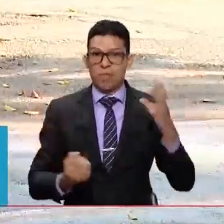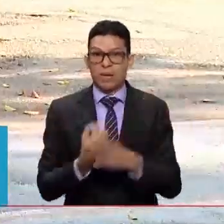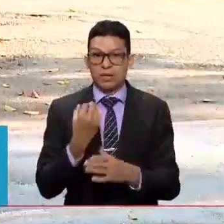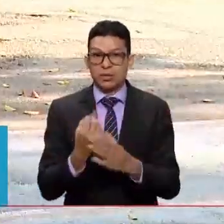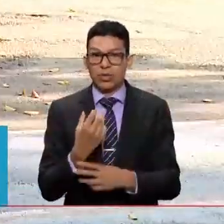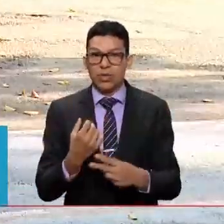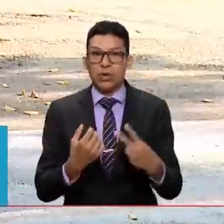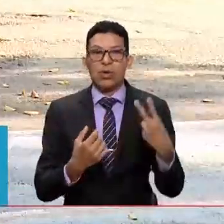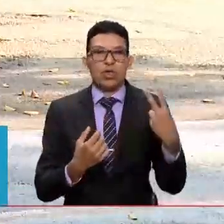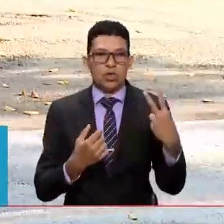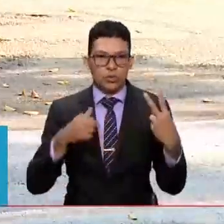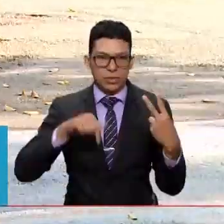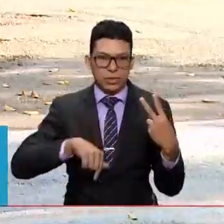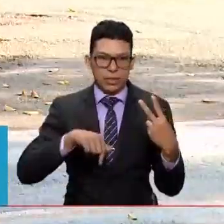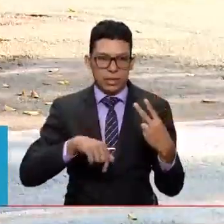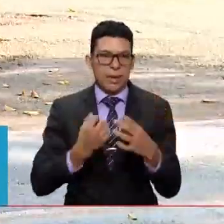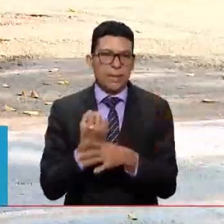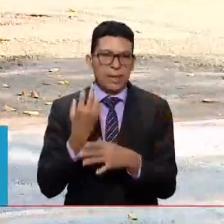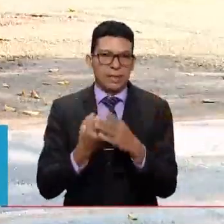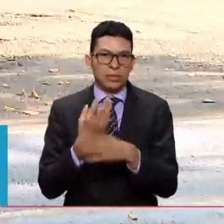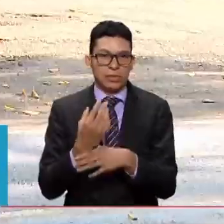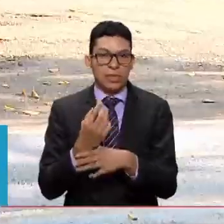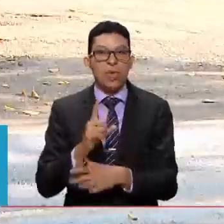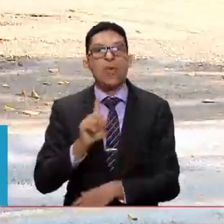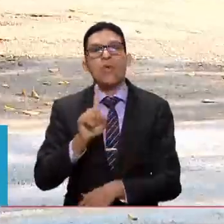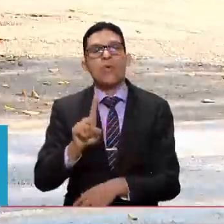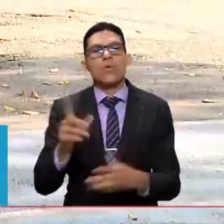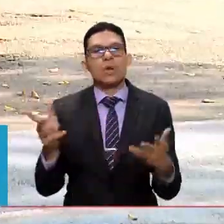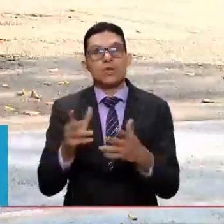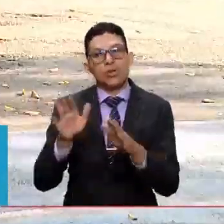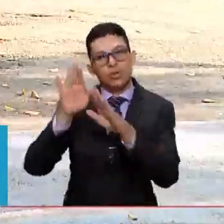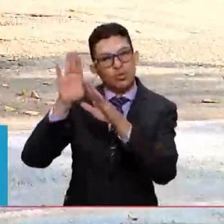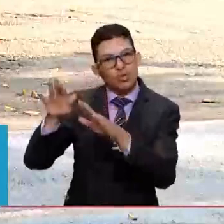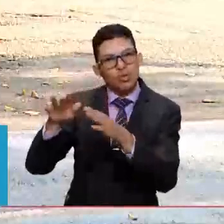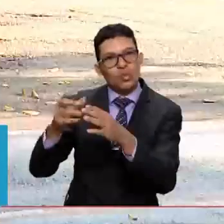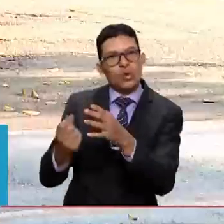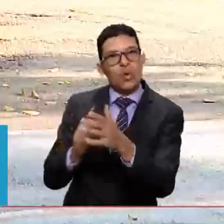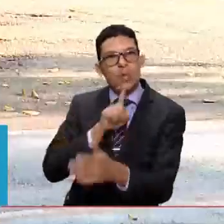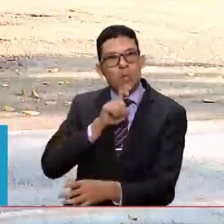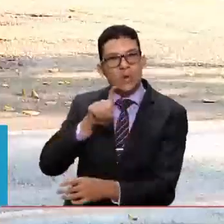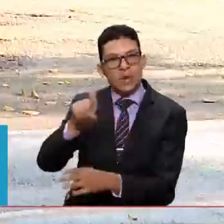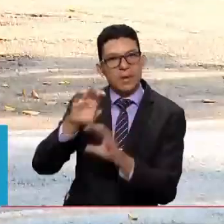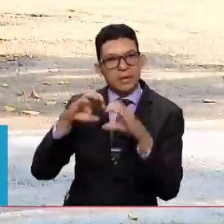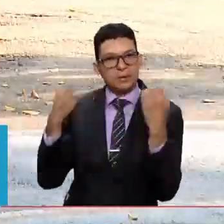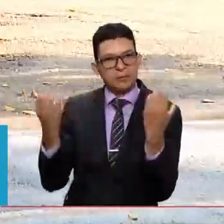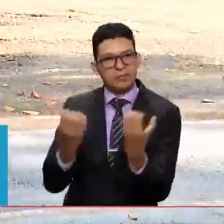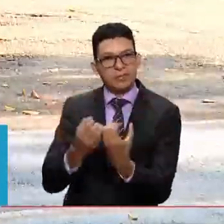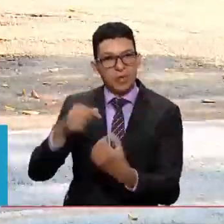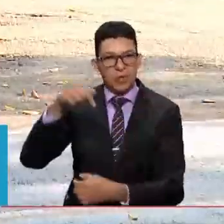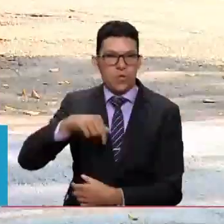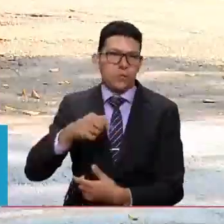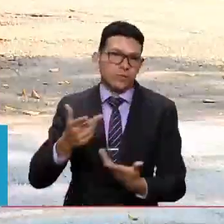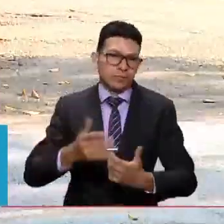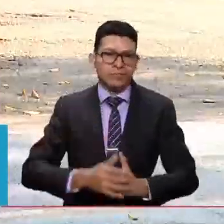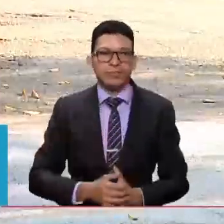2 en tierra nariñense y 1 en el estadio Alfonso López, donde se desarrollará ese compromiso el día de hoy.